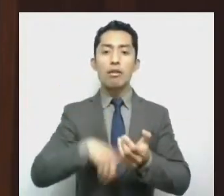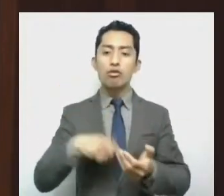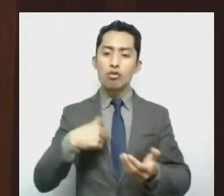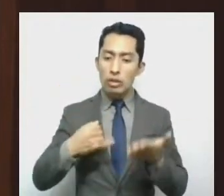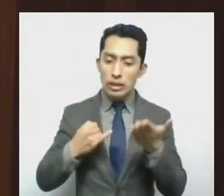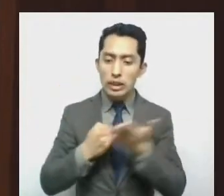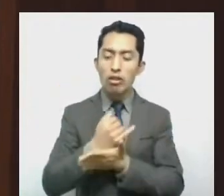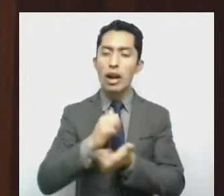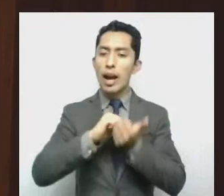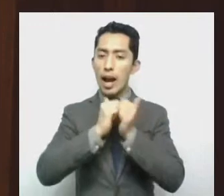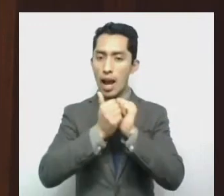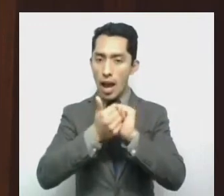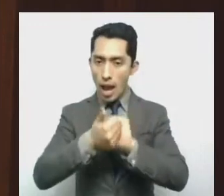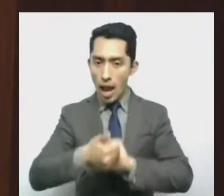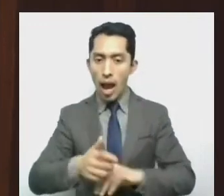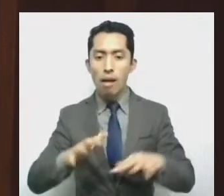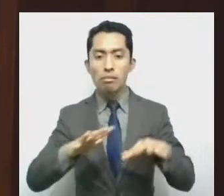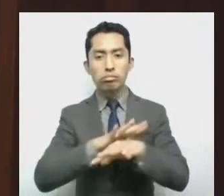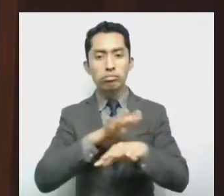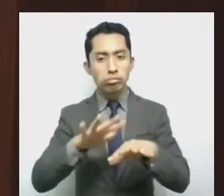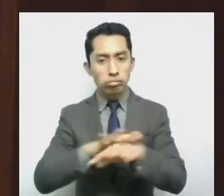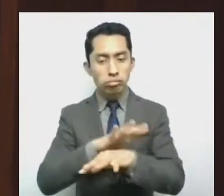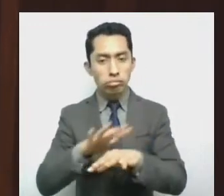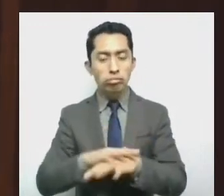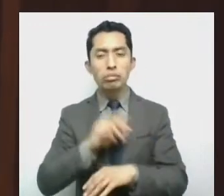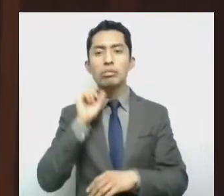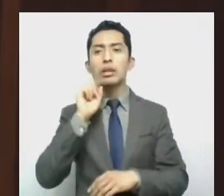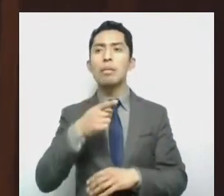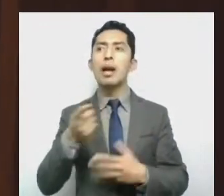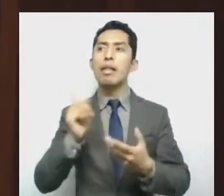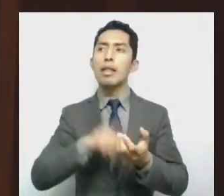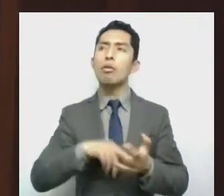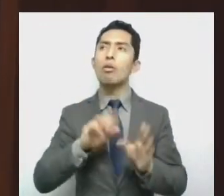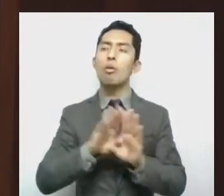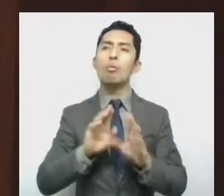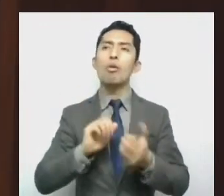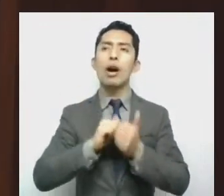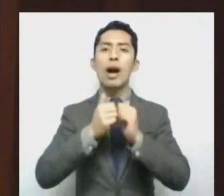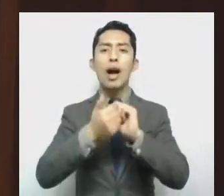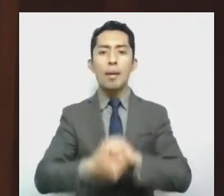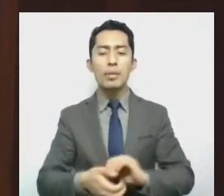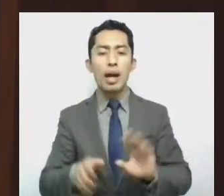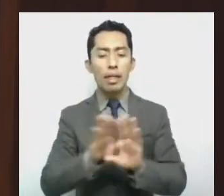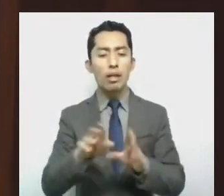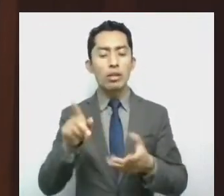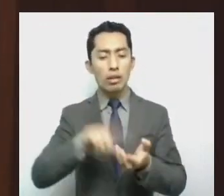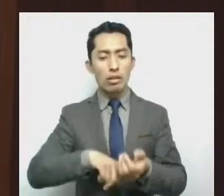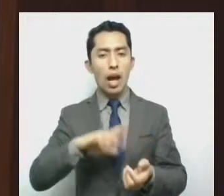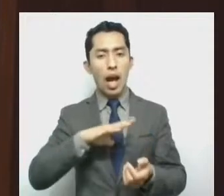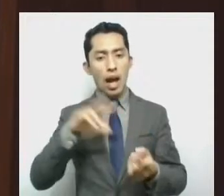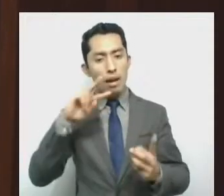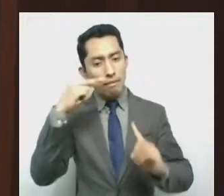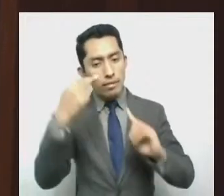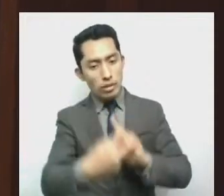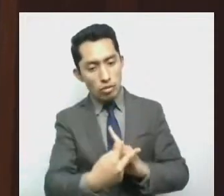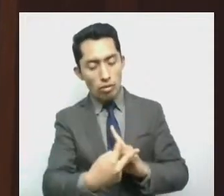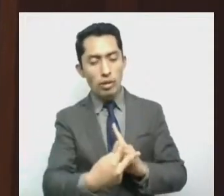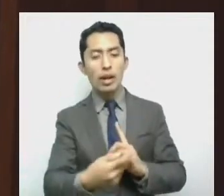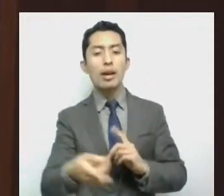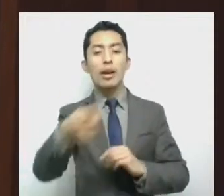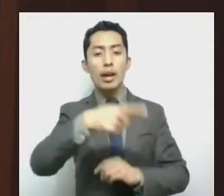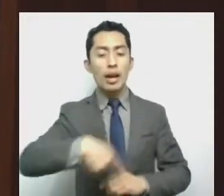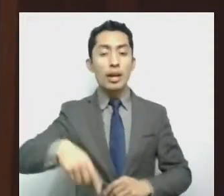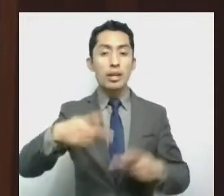sobre todo también la evolución en cuanto a la visión que estamos nosotros